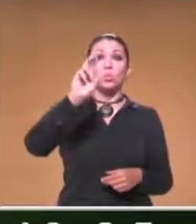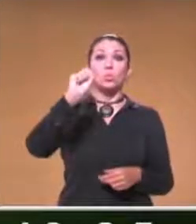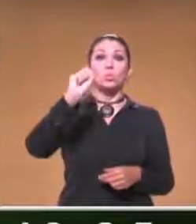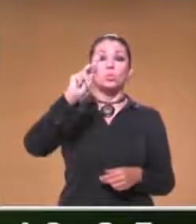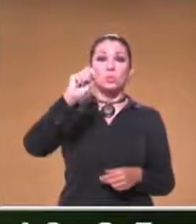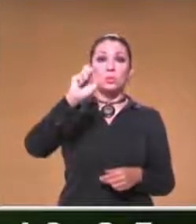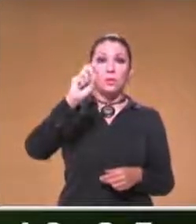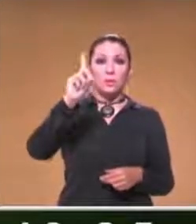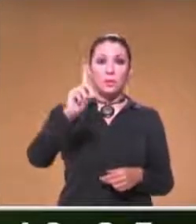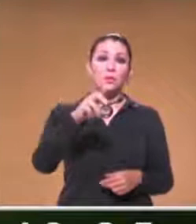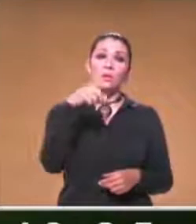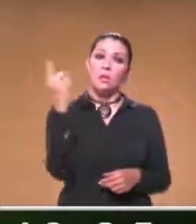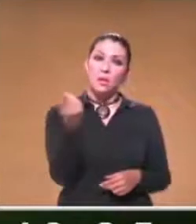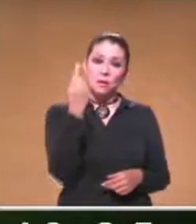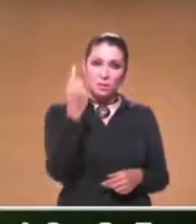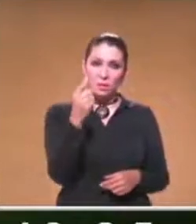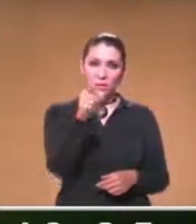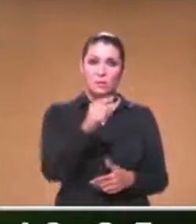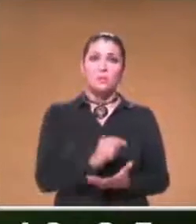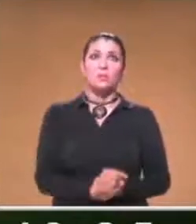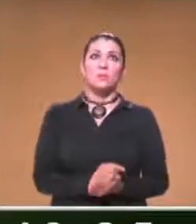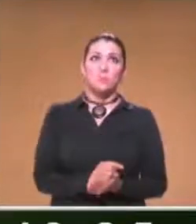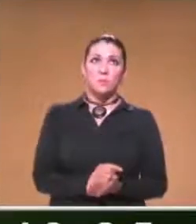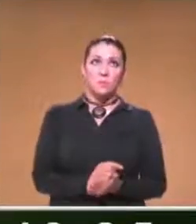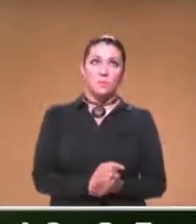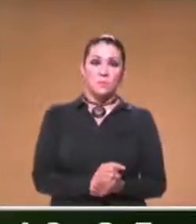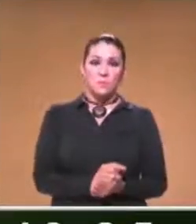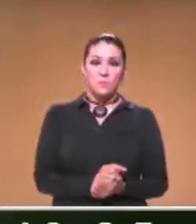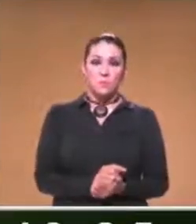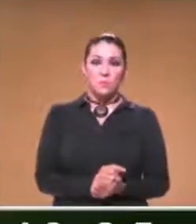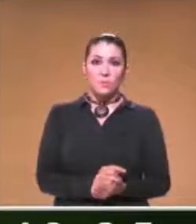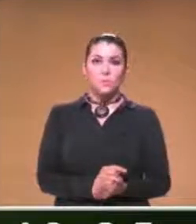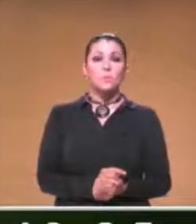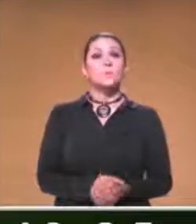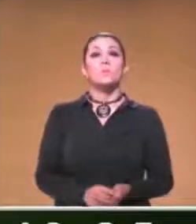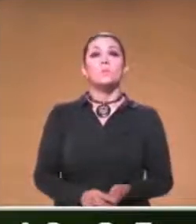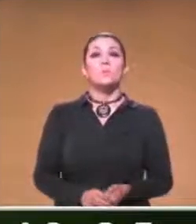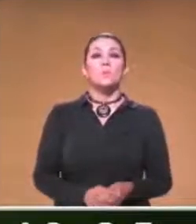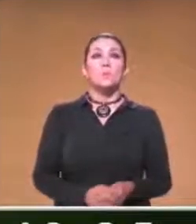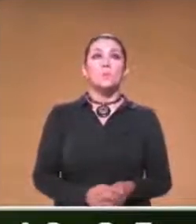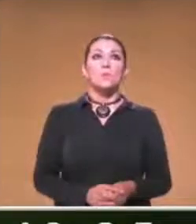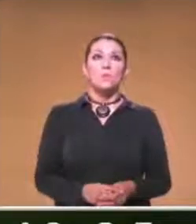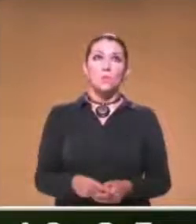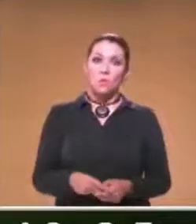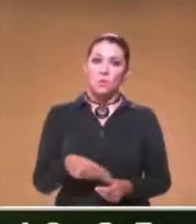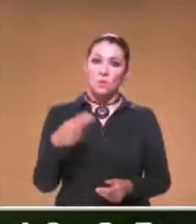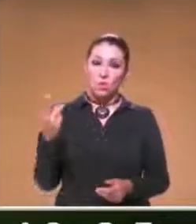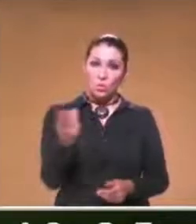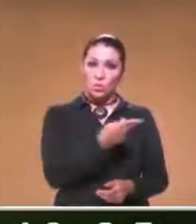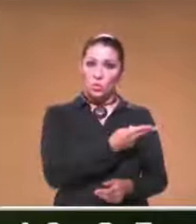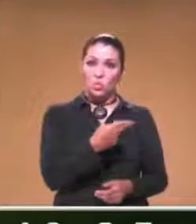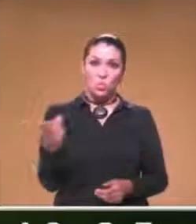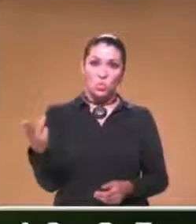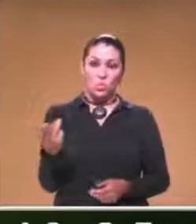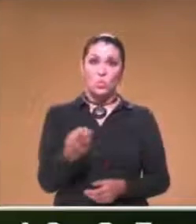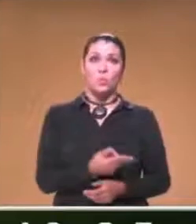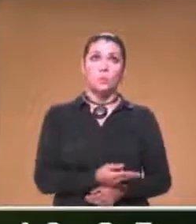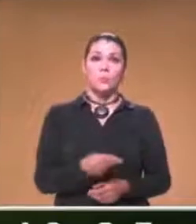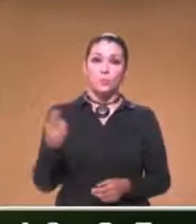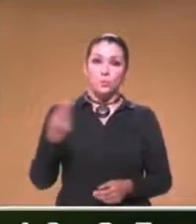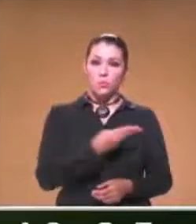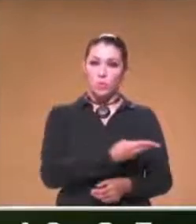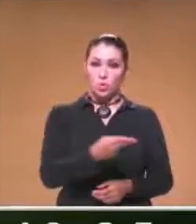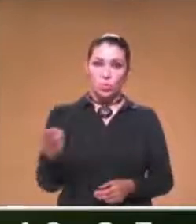escribir de forma corta con una contracción al decir you're. You are not en forma negativa o you're